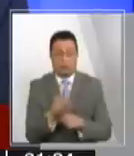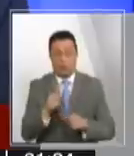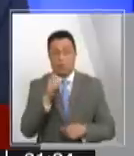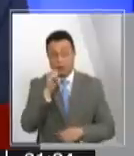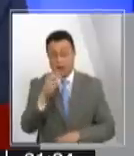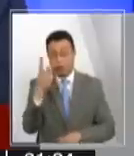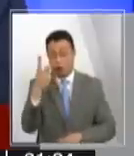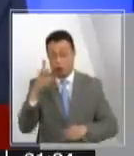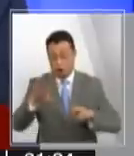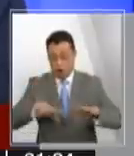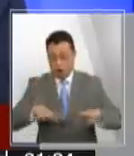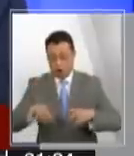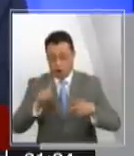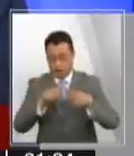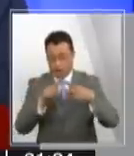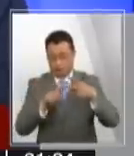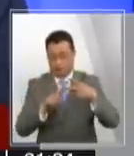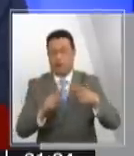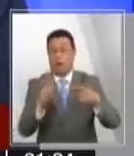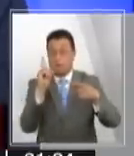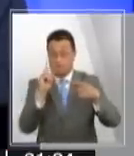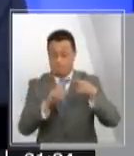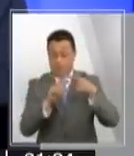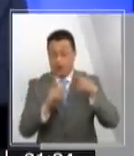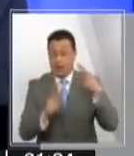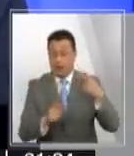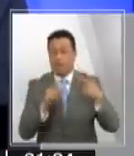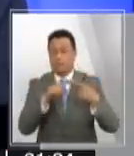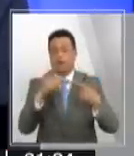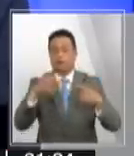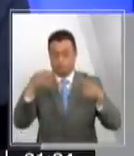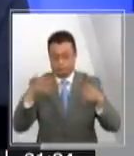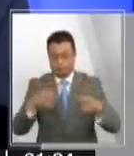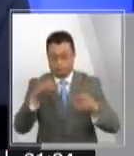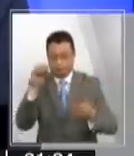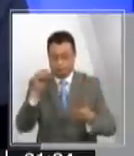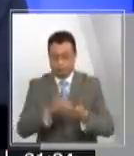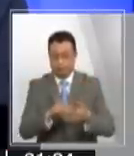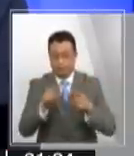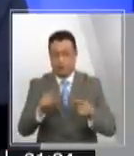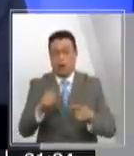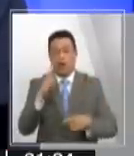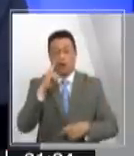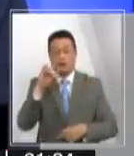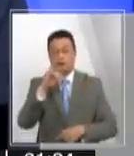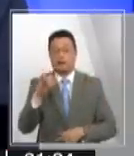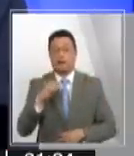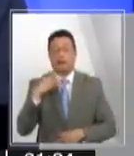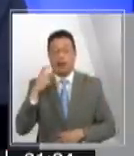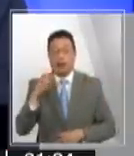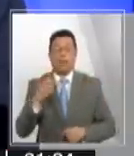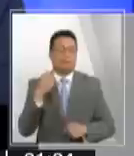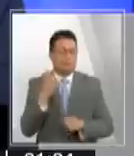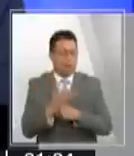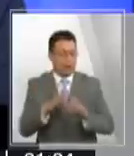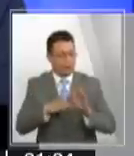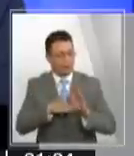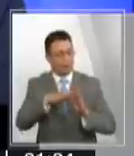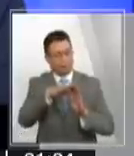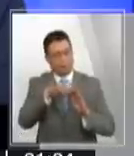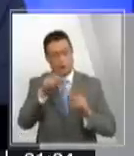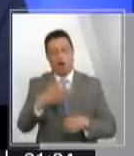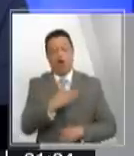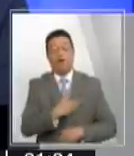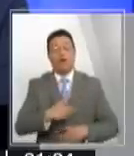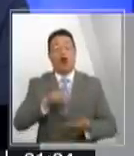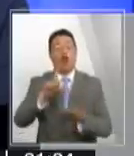cosas. La primera es que va a quedar establecido que la centroizquierda es mayoría en Chile en los gobiernos locales.